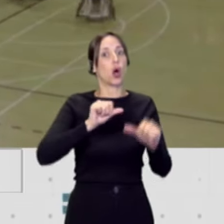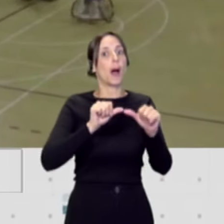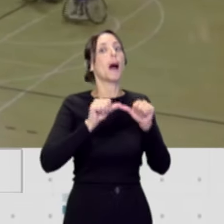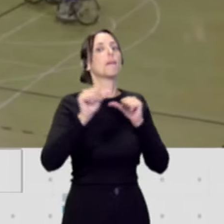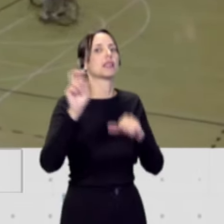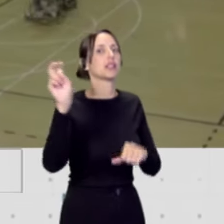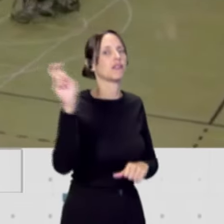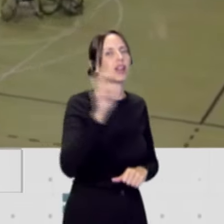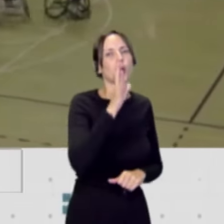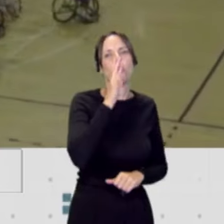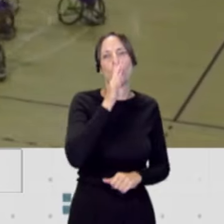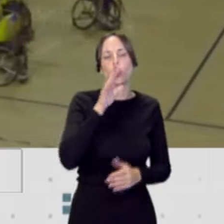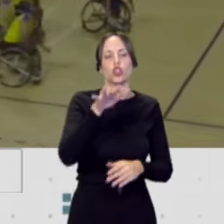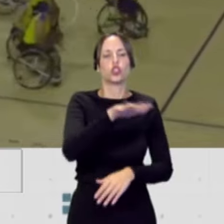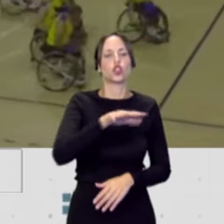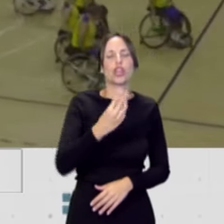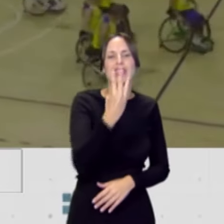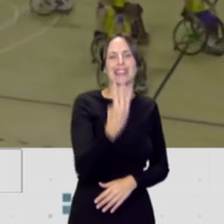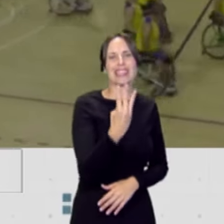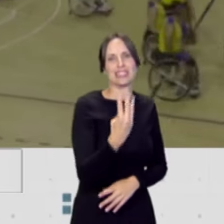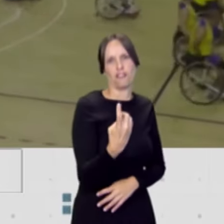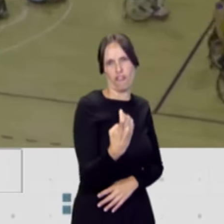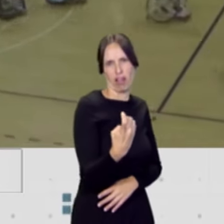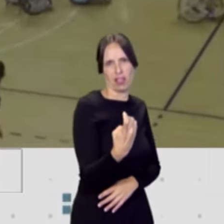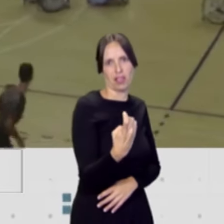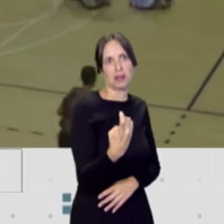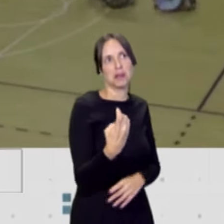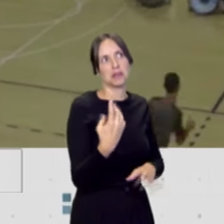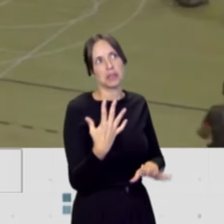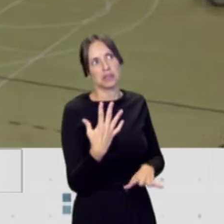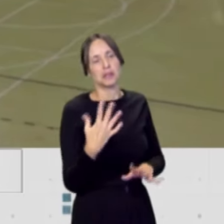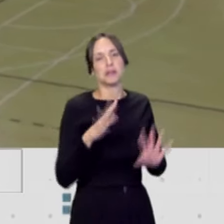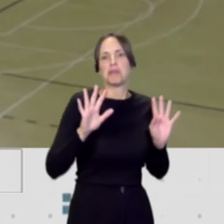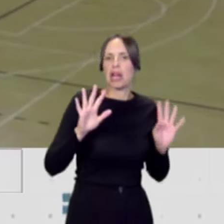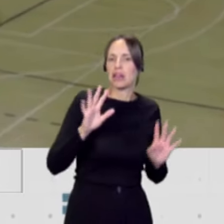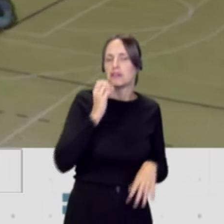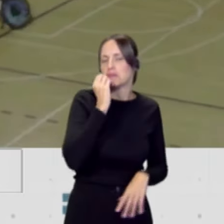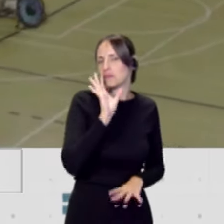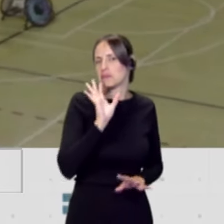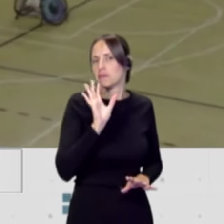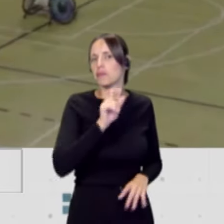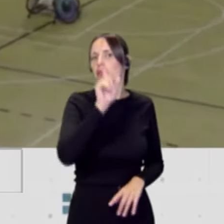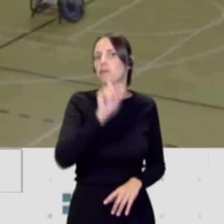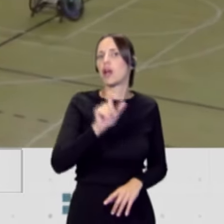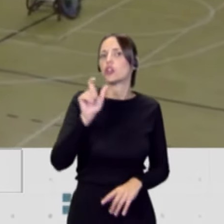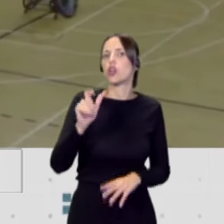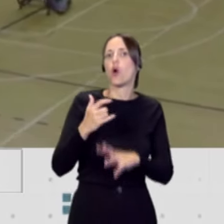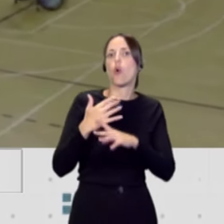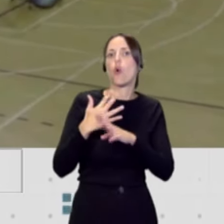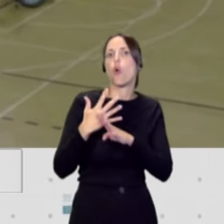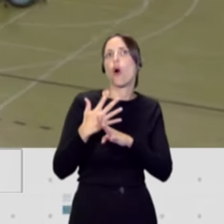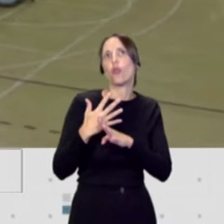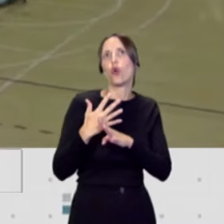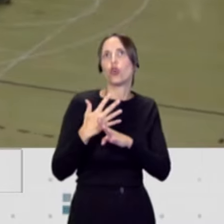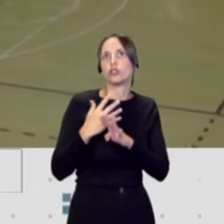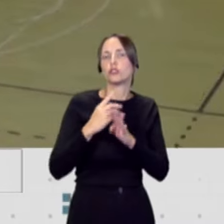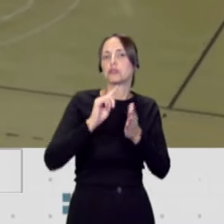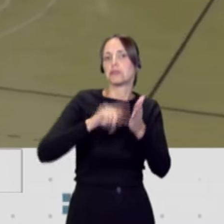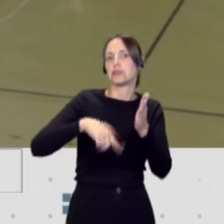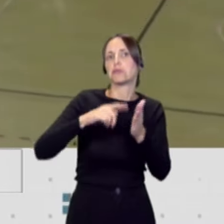Y 3, 3 y medio, pero hemos traído jugadores que para primera división están bien,